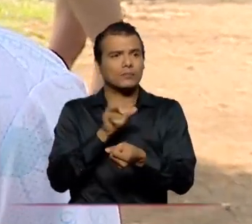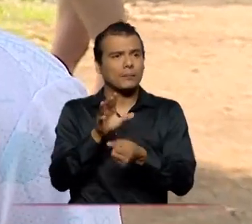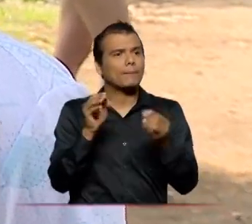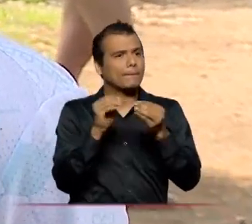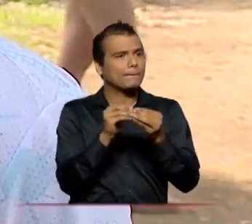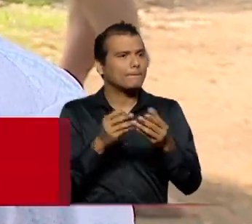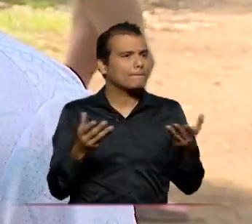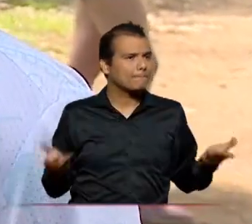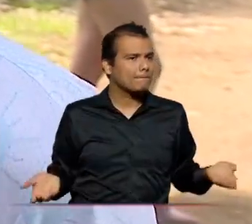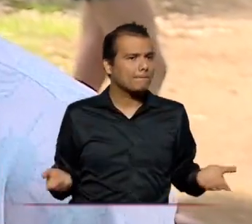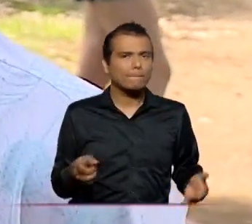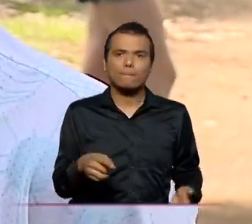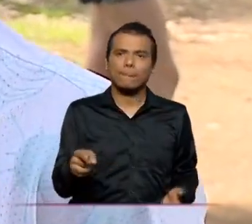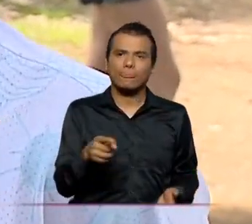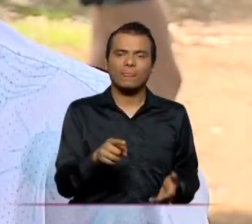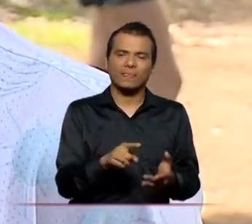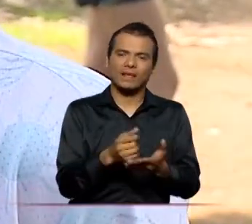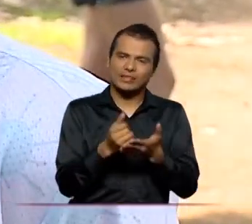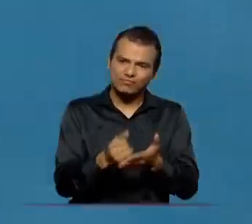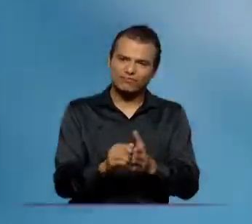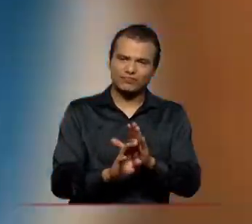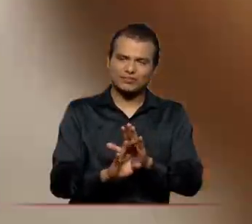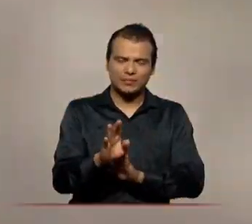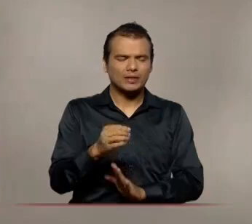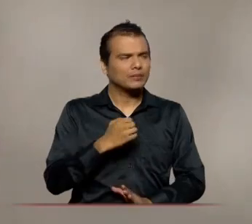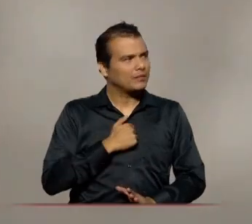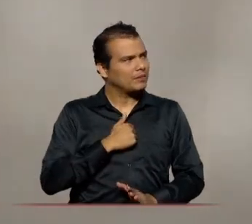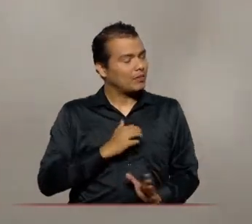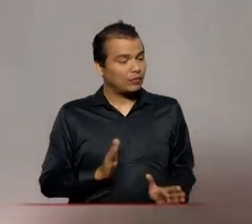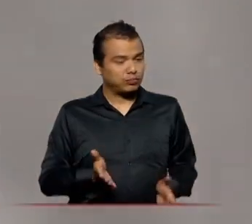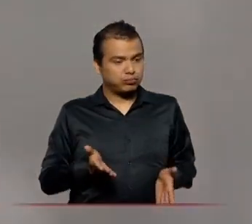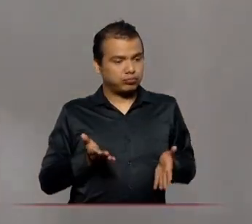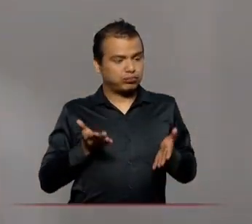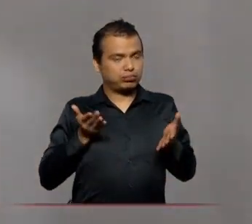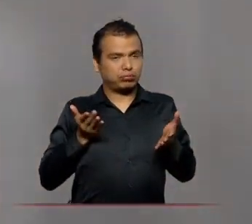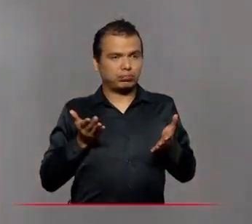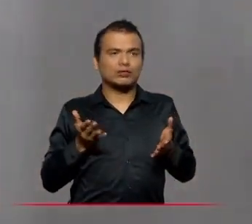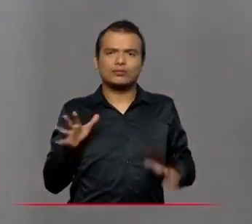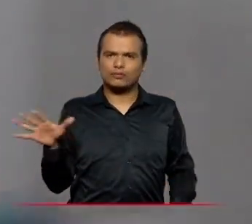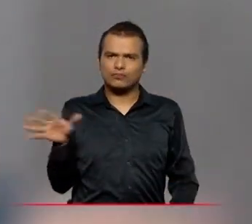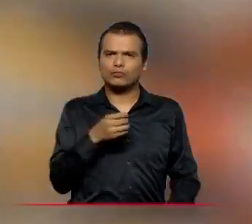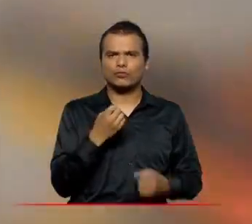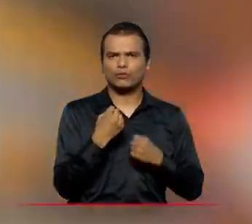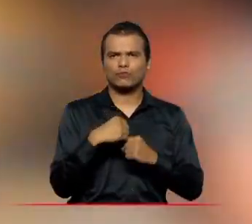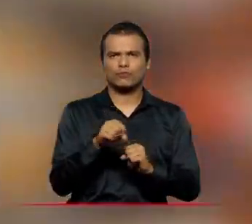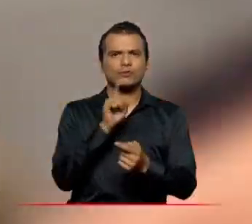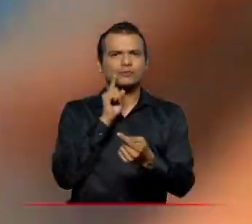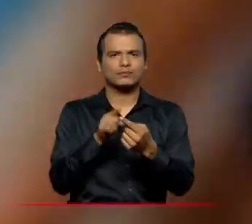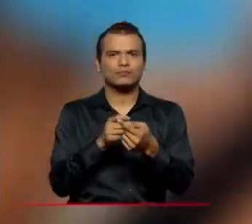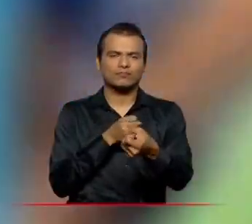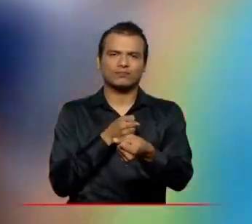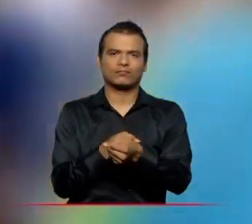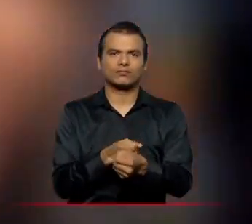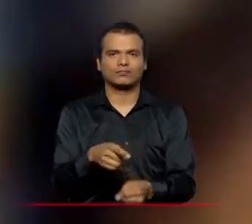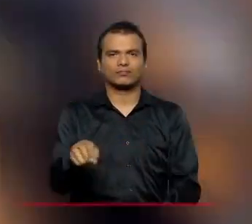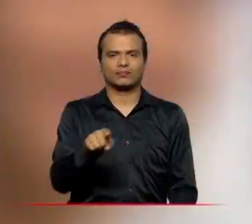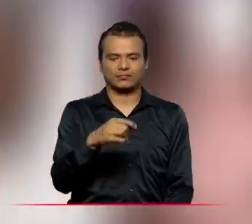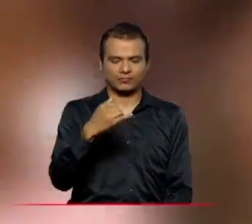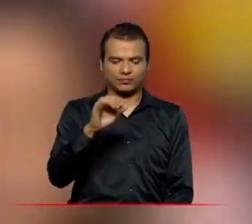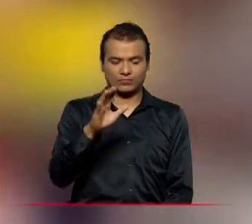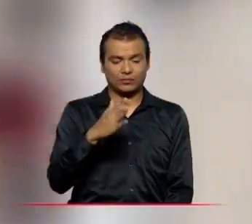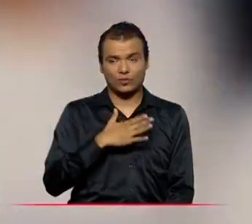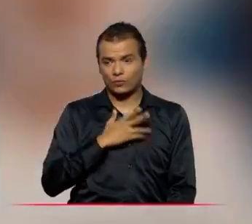algo que les siga impulsando, que les siga dando esperanza, y pues es básicamente un esfuerzo que se hace desde incluso lo que uno no